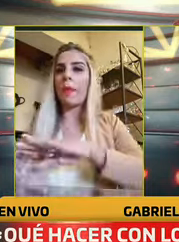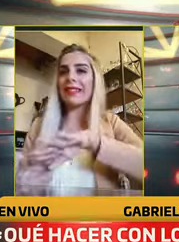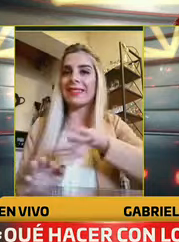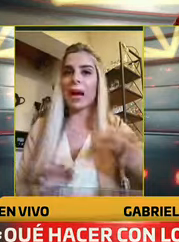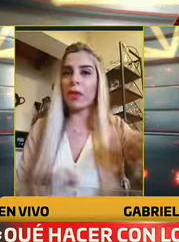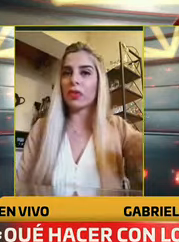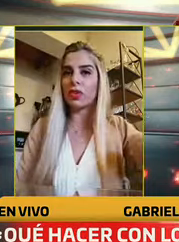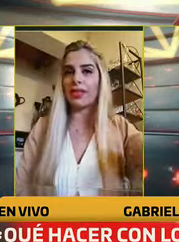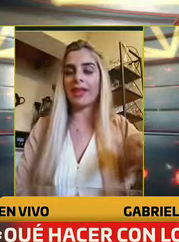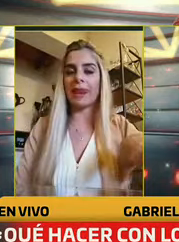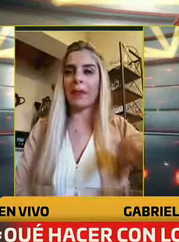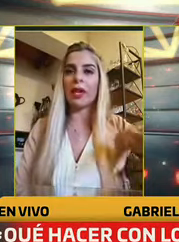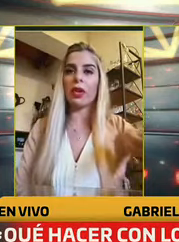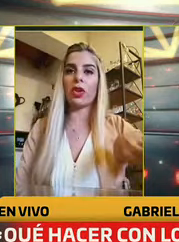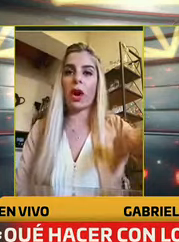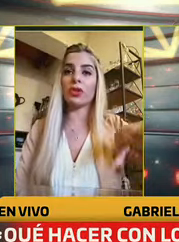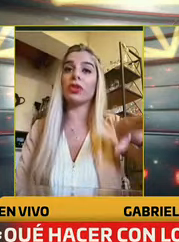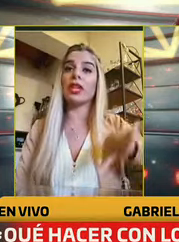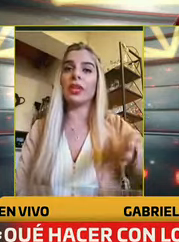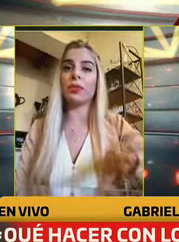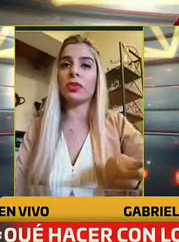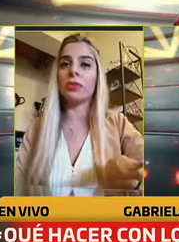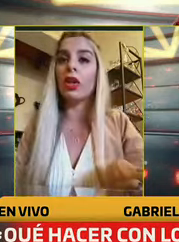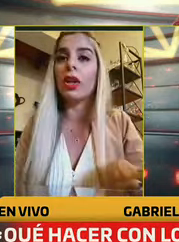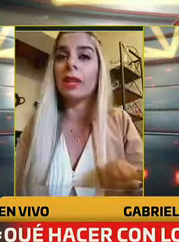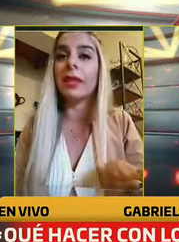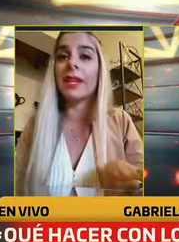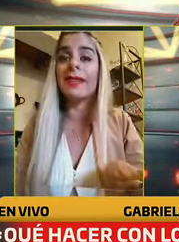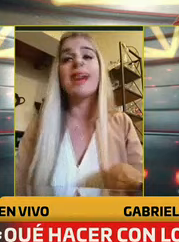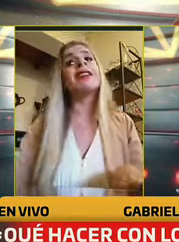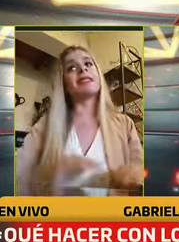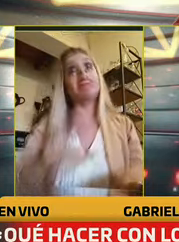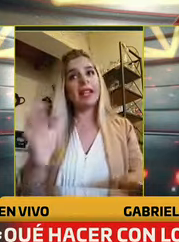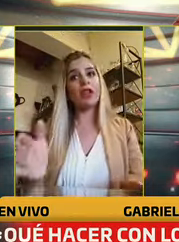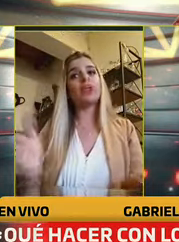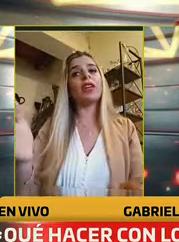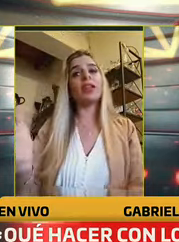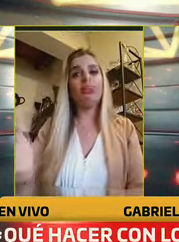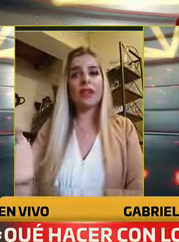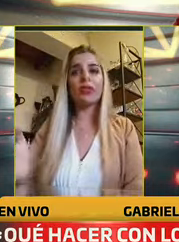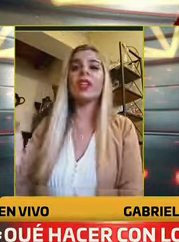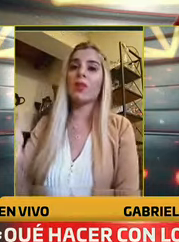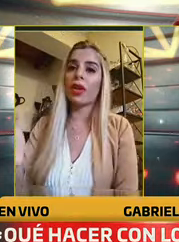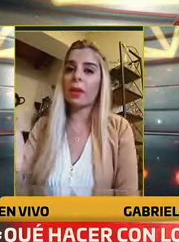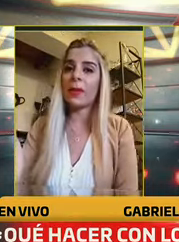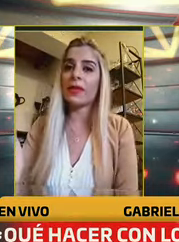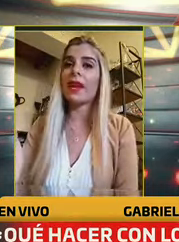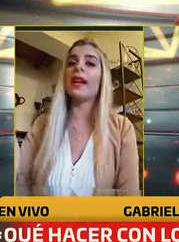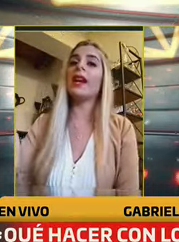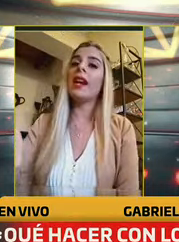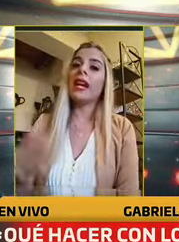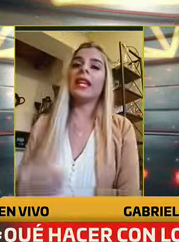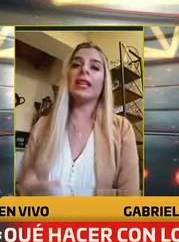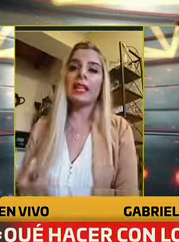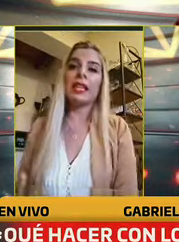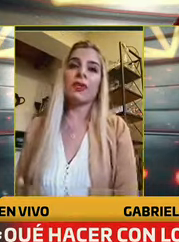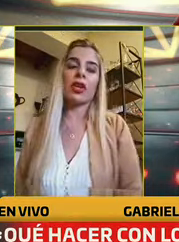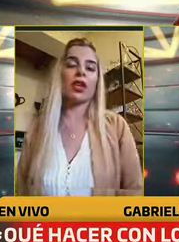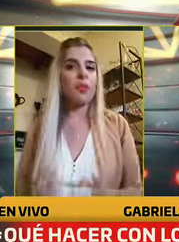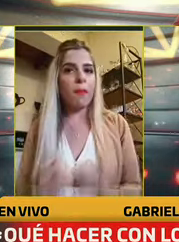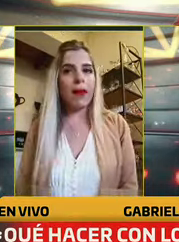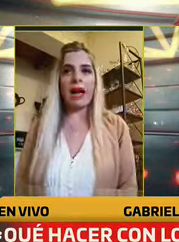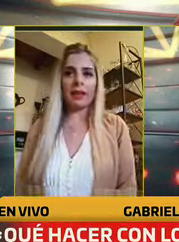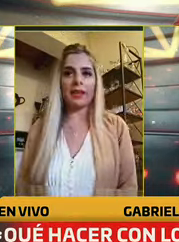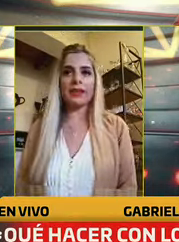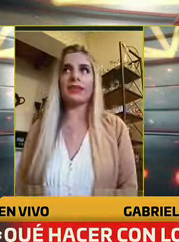6 años, no pasamos esa etapa de los 2 años donde le pusimos los límites, recién a los 6 años tenemos que empezar. Y tenemos